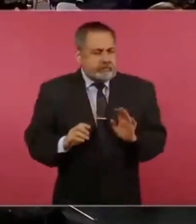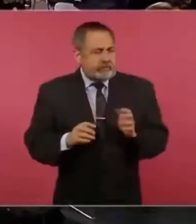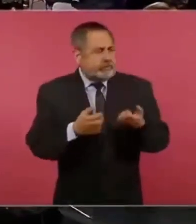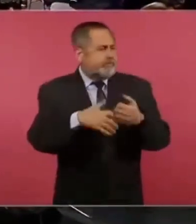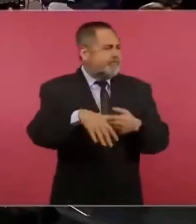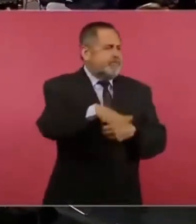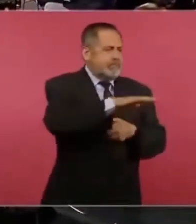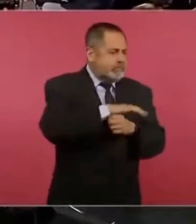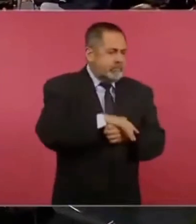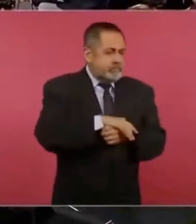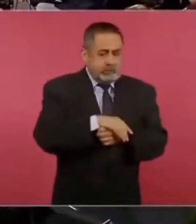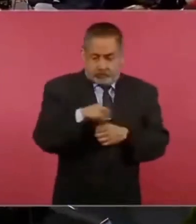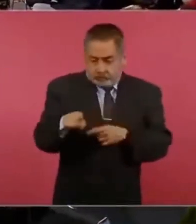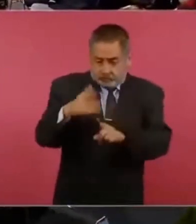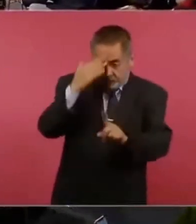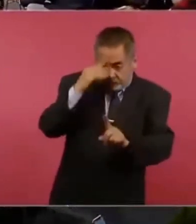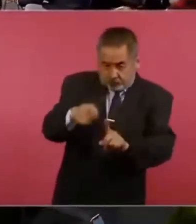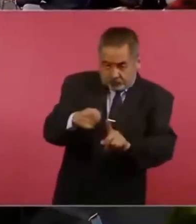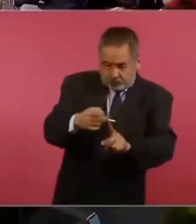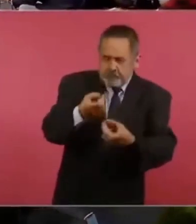social, colectivo.